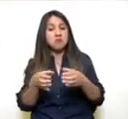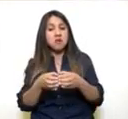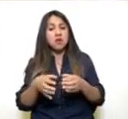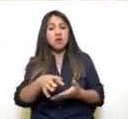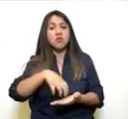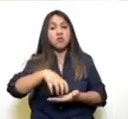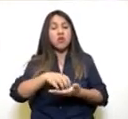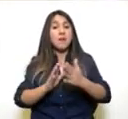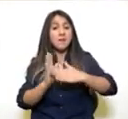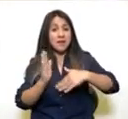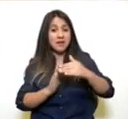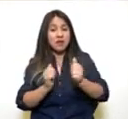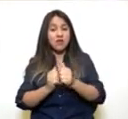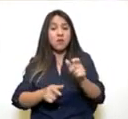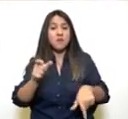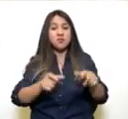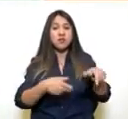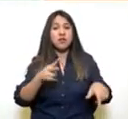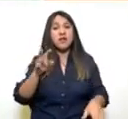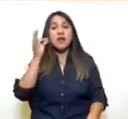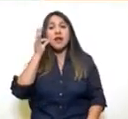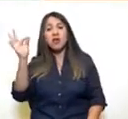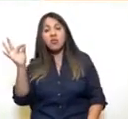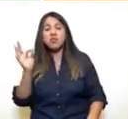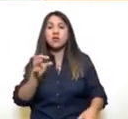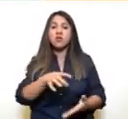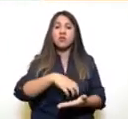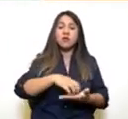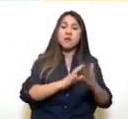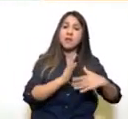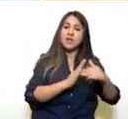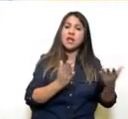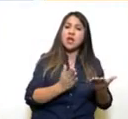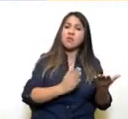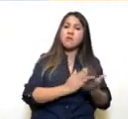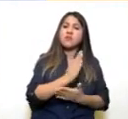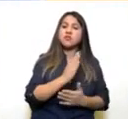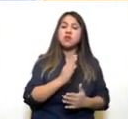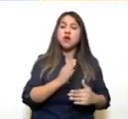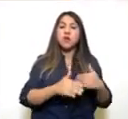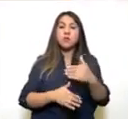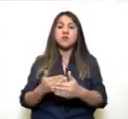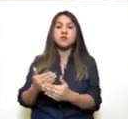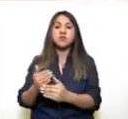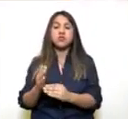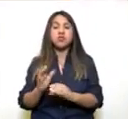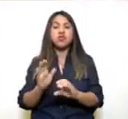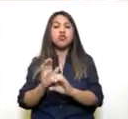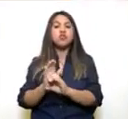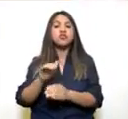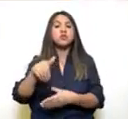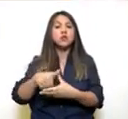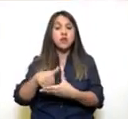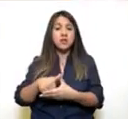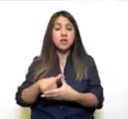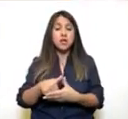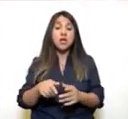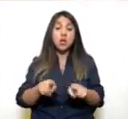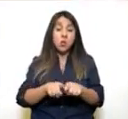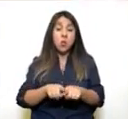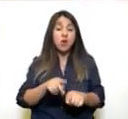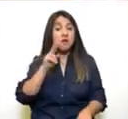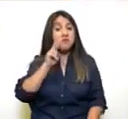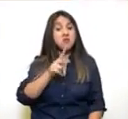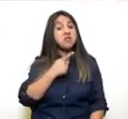pintana con personas de las con de la pintana como fuese cuando estaba iniciando el proceso constituyente si el precio interesante es a